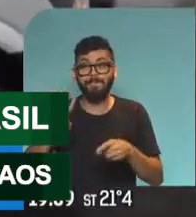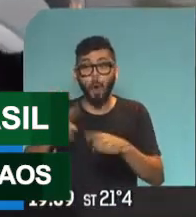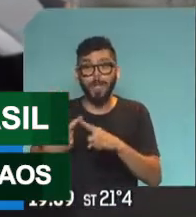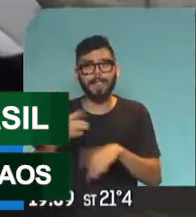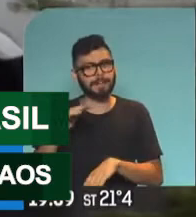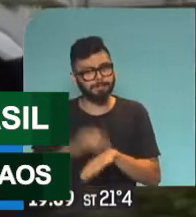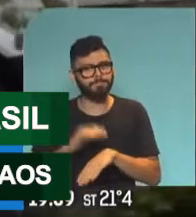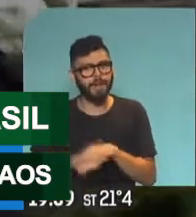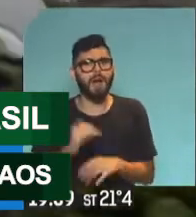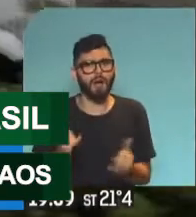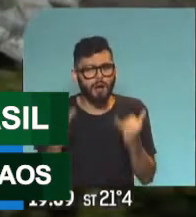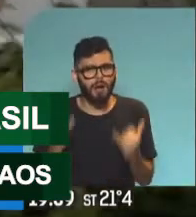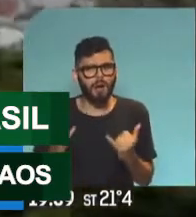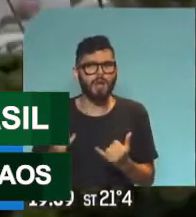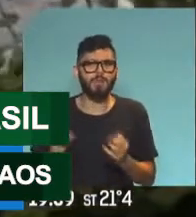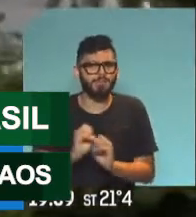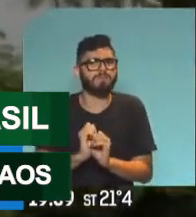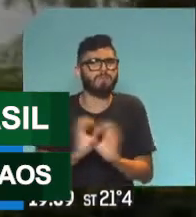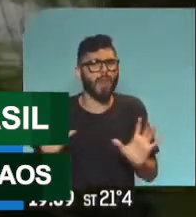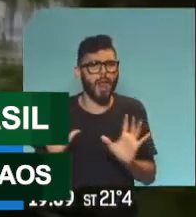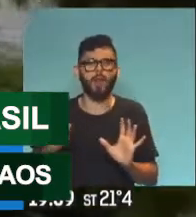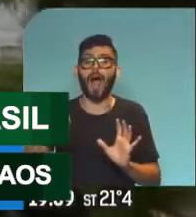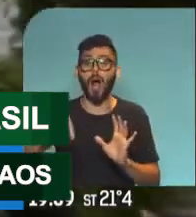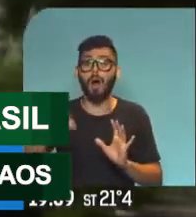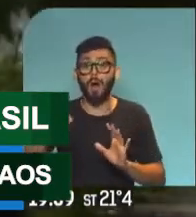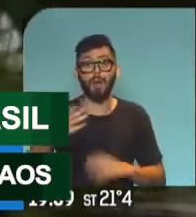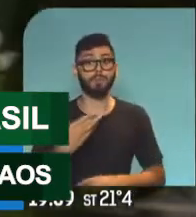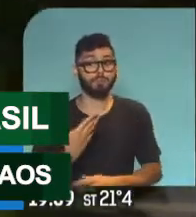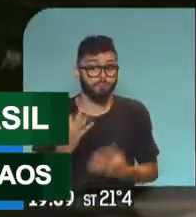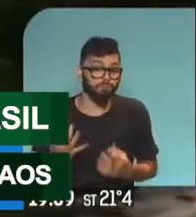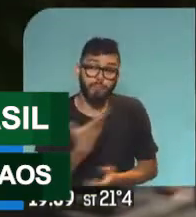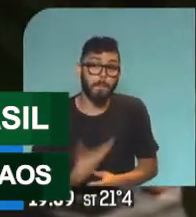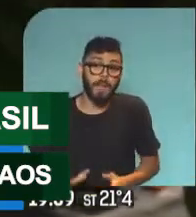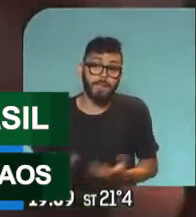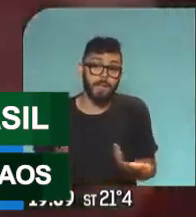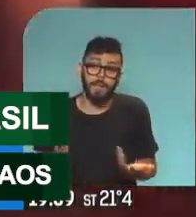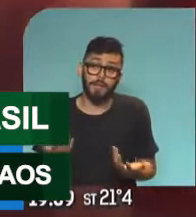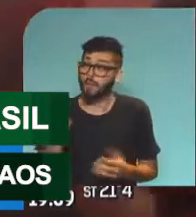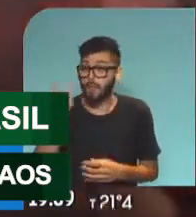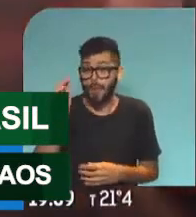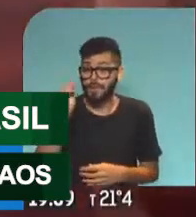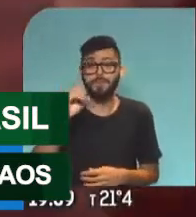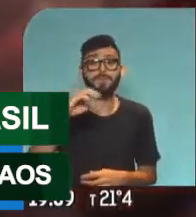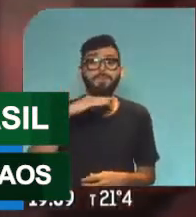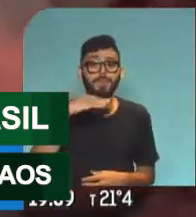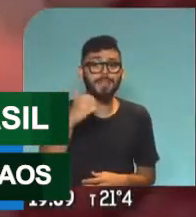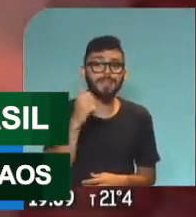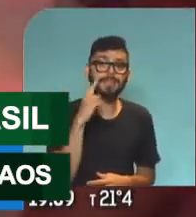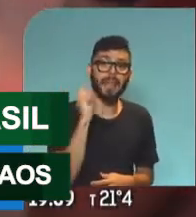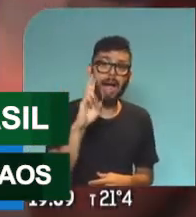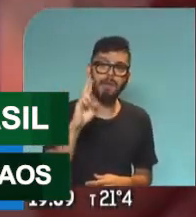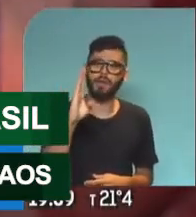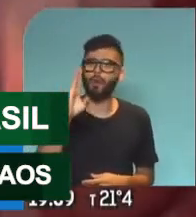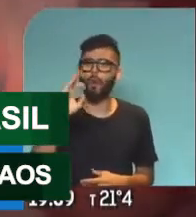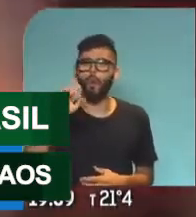2020, la decisión del gobierno precisamente que esa planta estuviera direccionada a producir oxígeno para abastecer los hospitales. Y